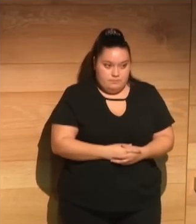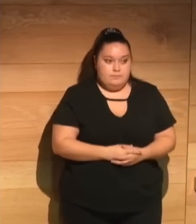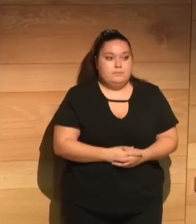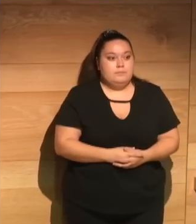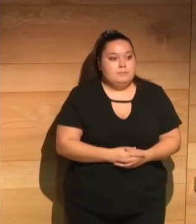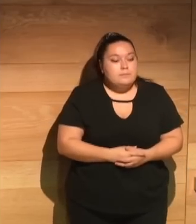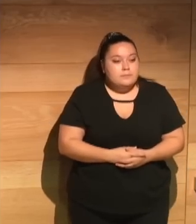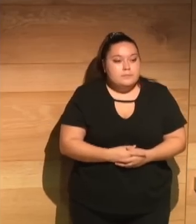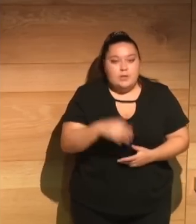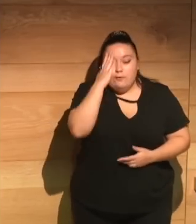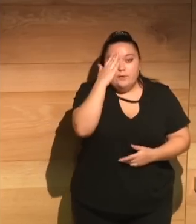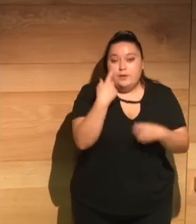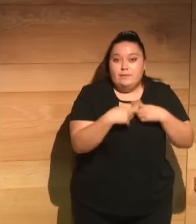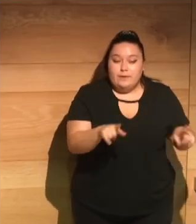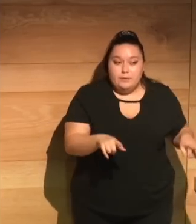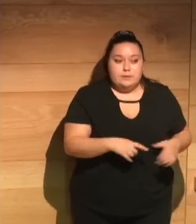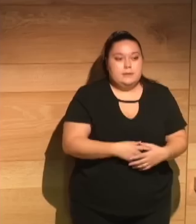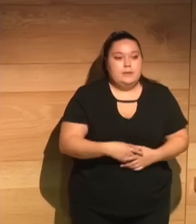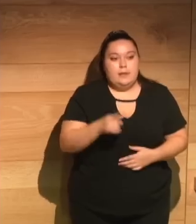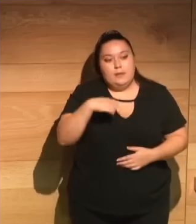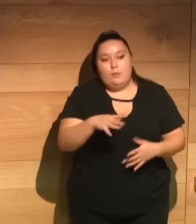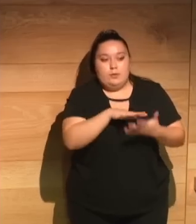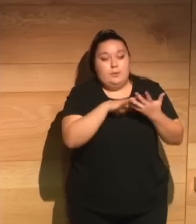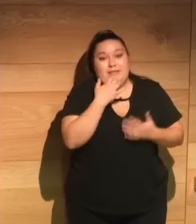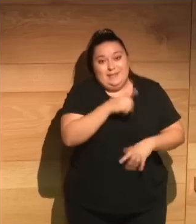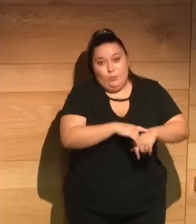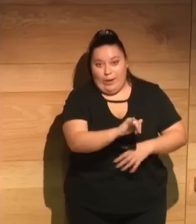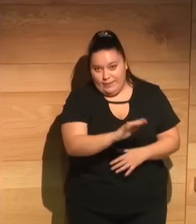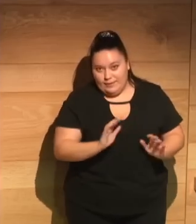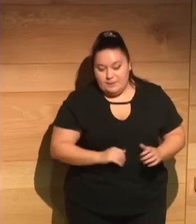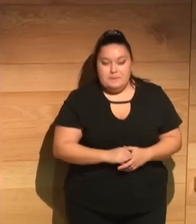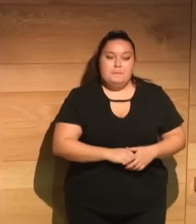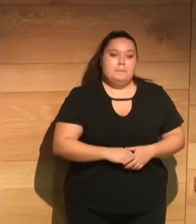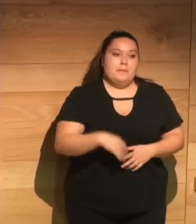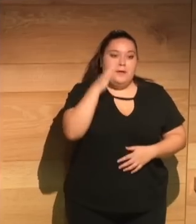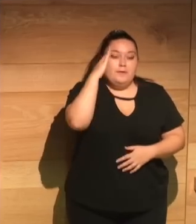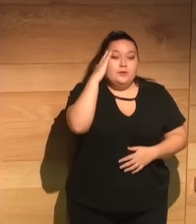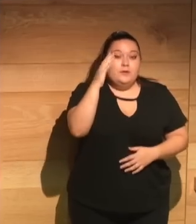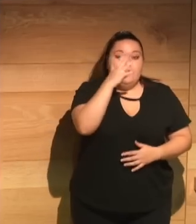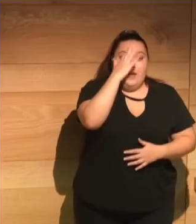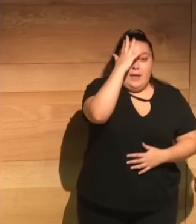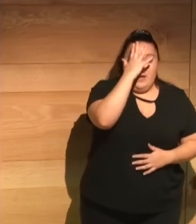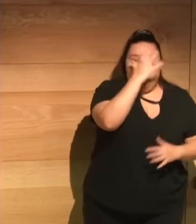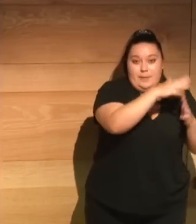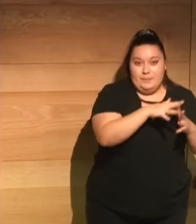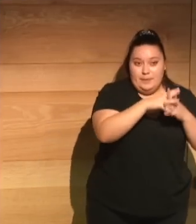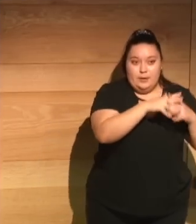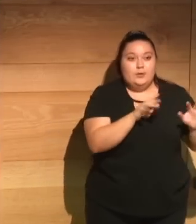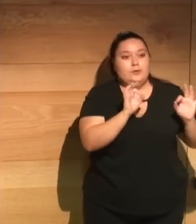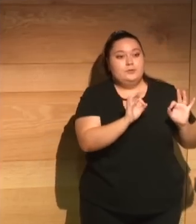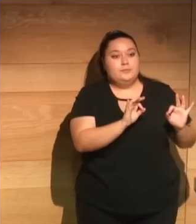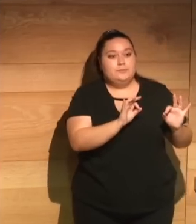Rourke. Filosofías distintas, si queréis luego hablamos, si nos da tiempo, nada, precisamente nada. De la filosofía de los americanos, también en la invención de